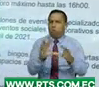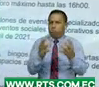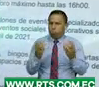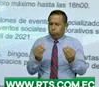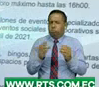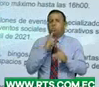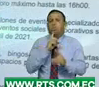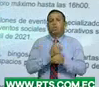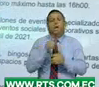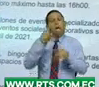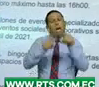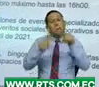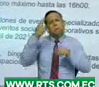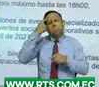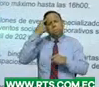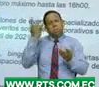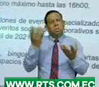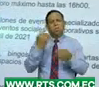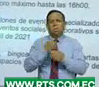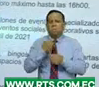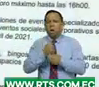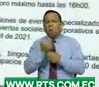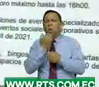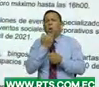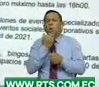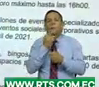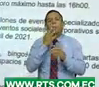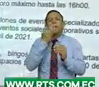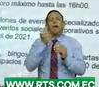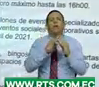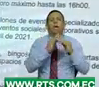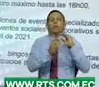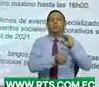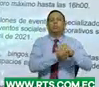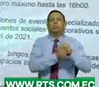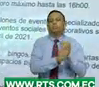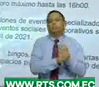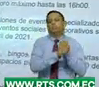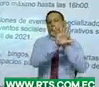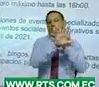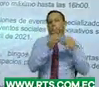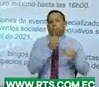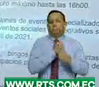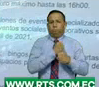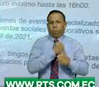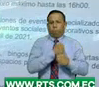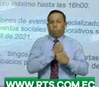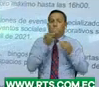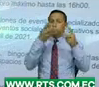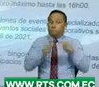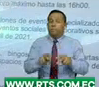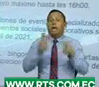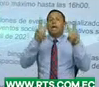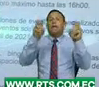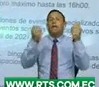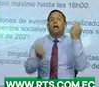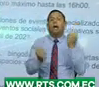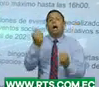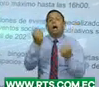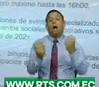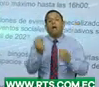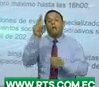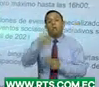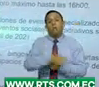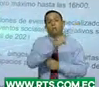esencial debe realizarse por teletrabajo a la par entrará en vigencia una restricción vehicular desde las 19